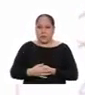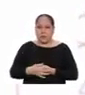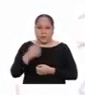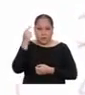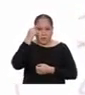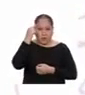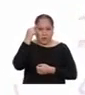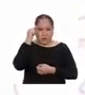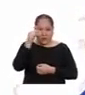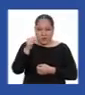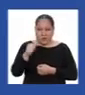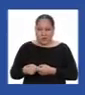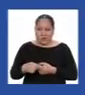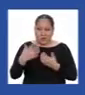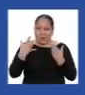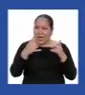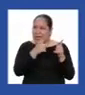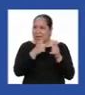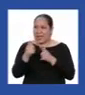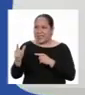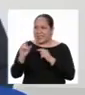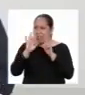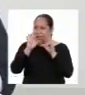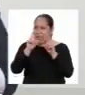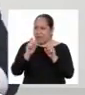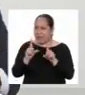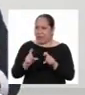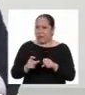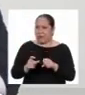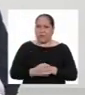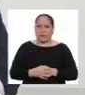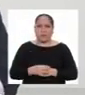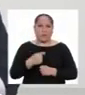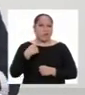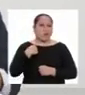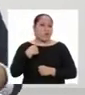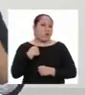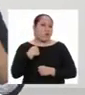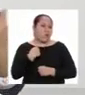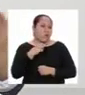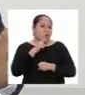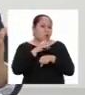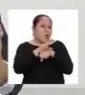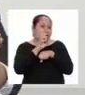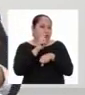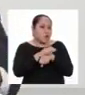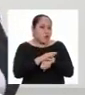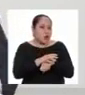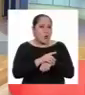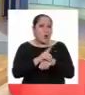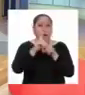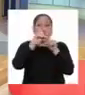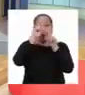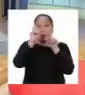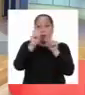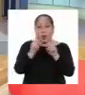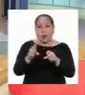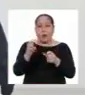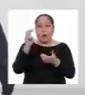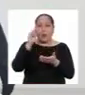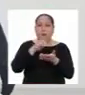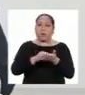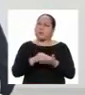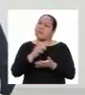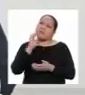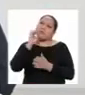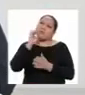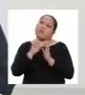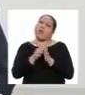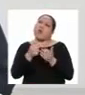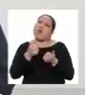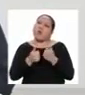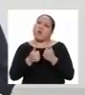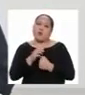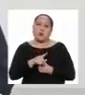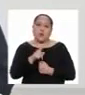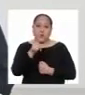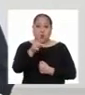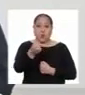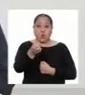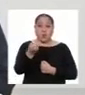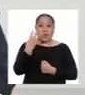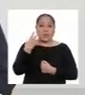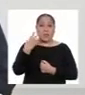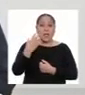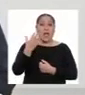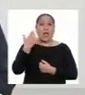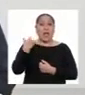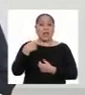ya tenemos lista la encuesta, ¿no? Yo recomiendo hacer una pregunta más. ¿Cómo cuál? Antes mencionaste